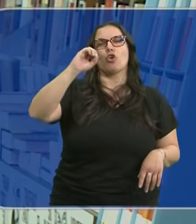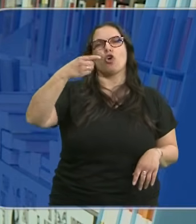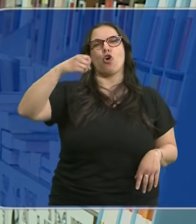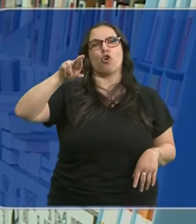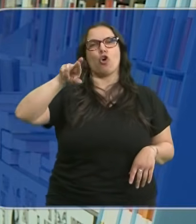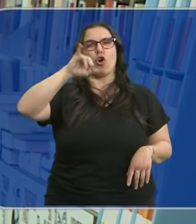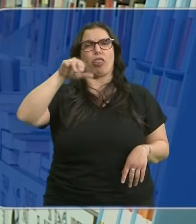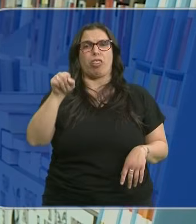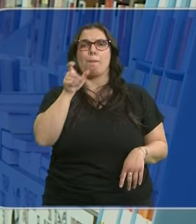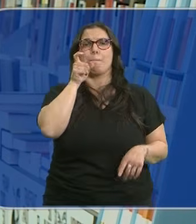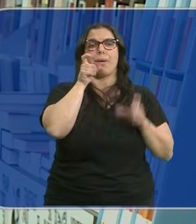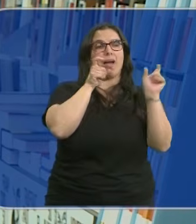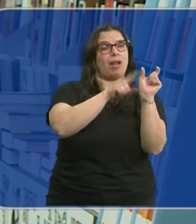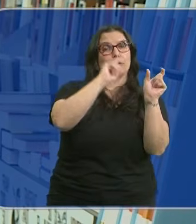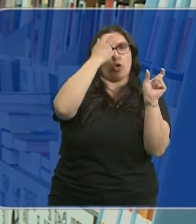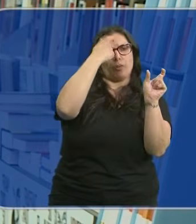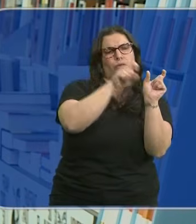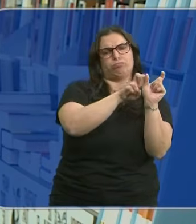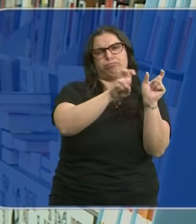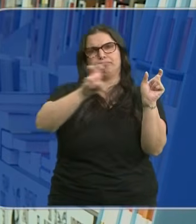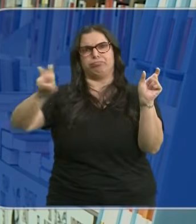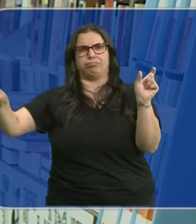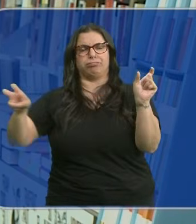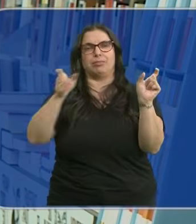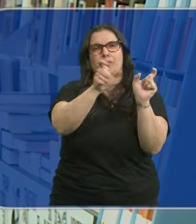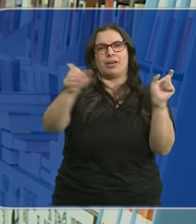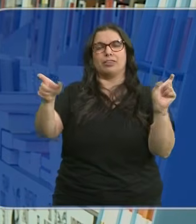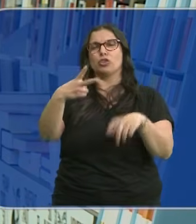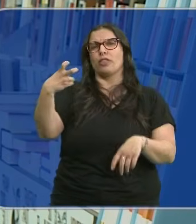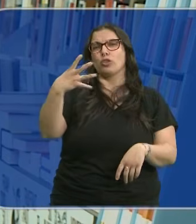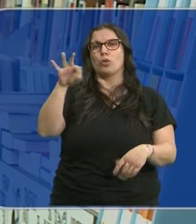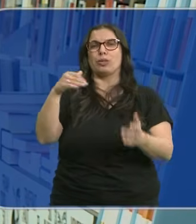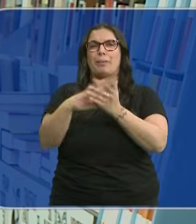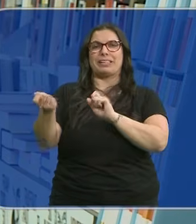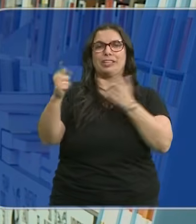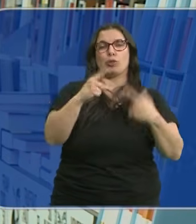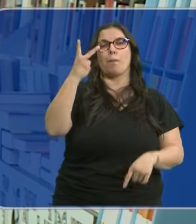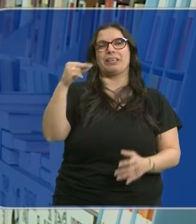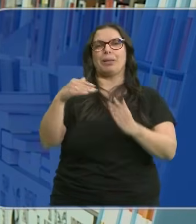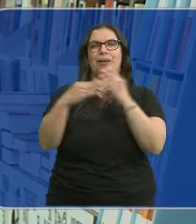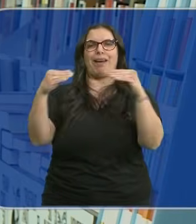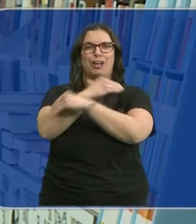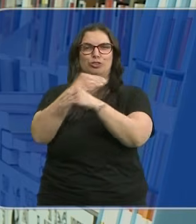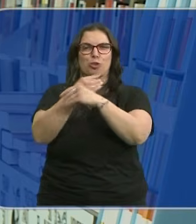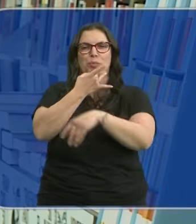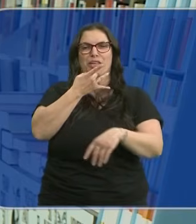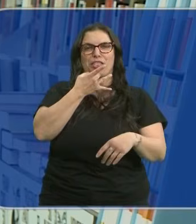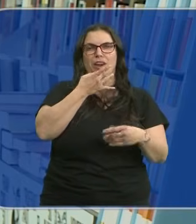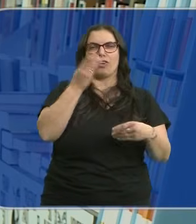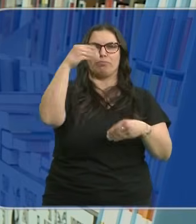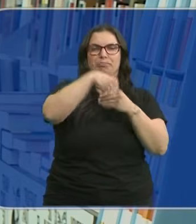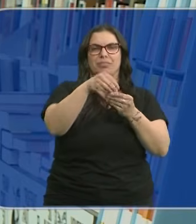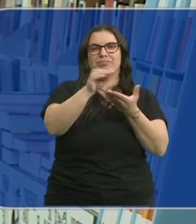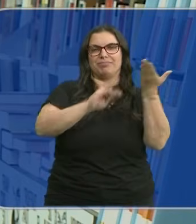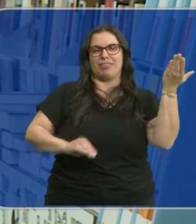cogorza. Es solo uno de los ejemplos de los más de 250.000 sinónimos y 20.000 antónimos que encontramos en este nuevo